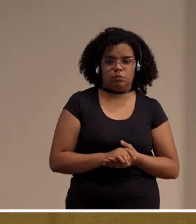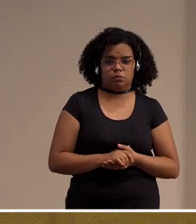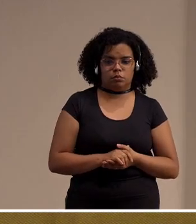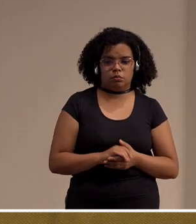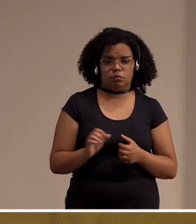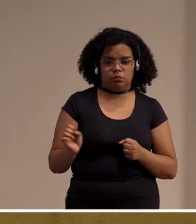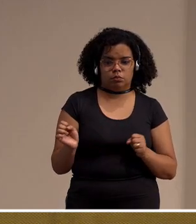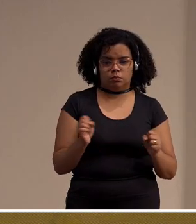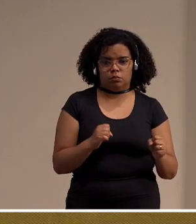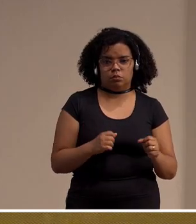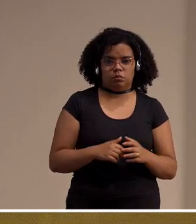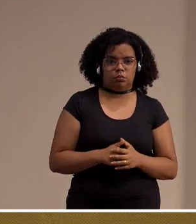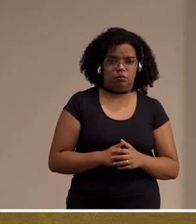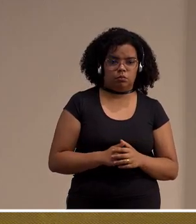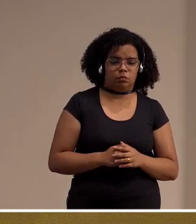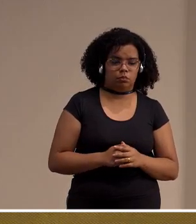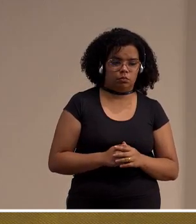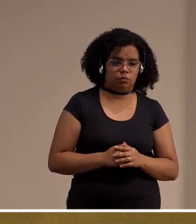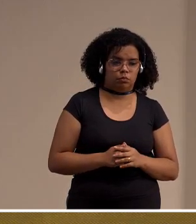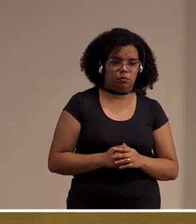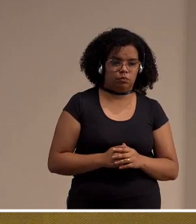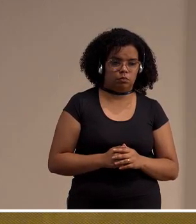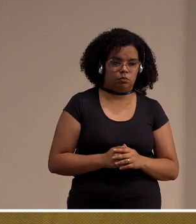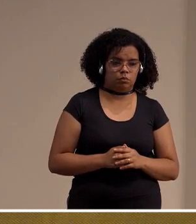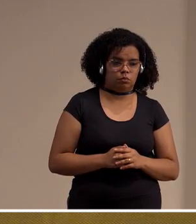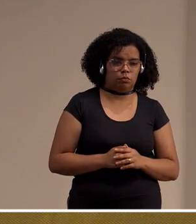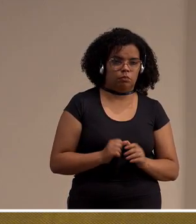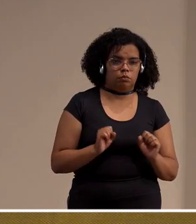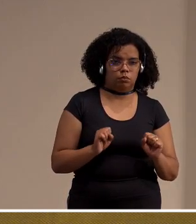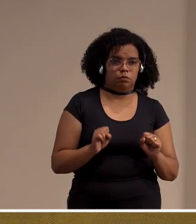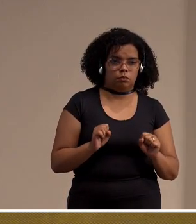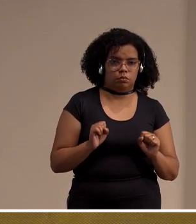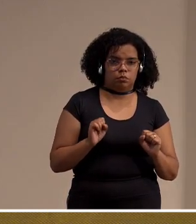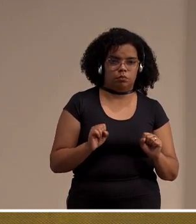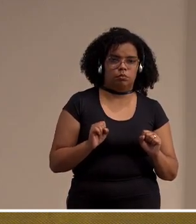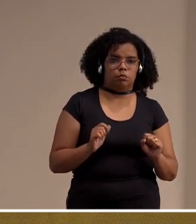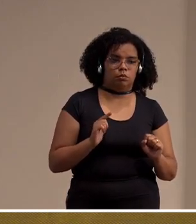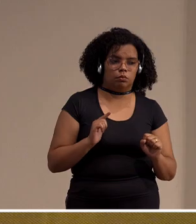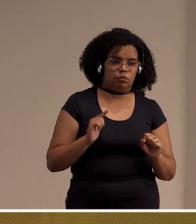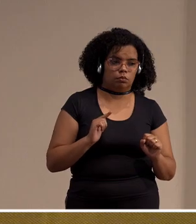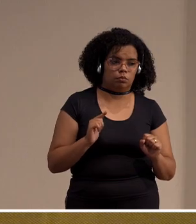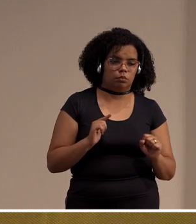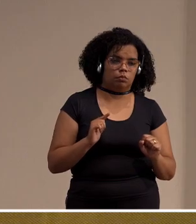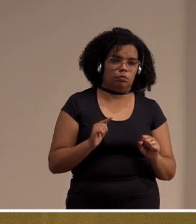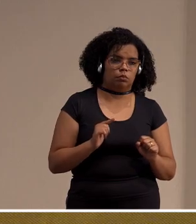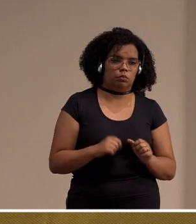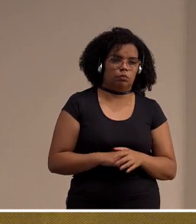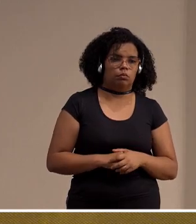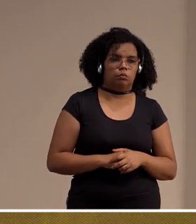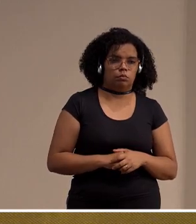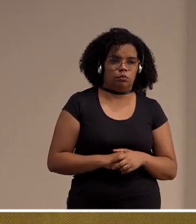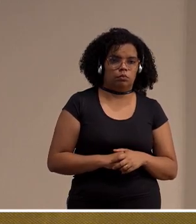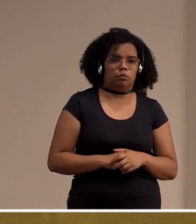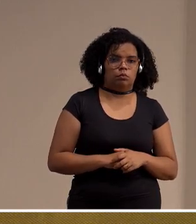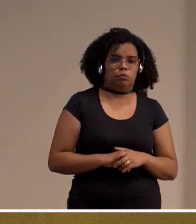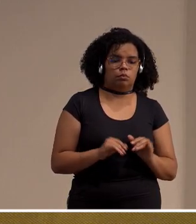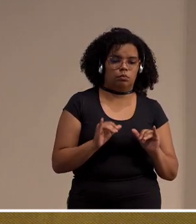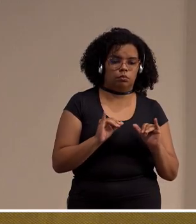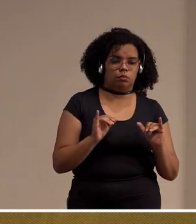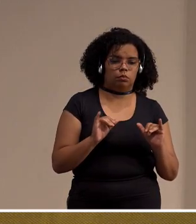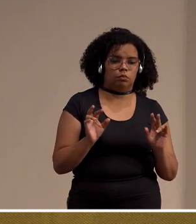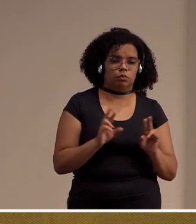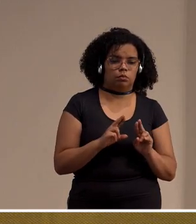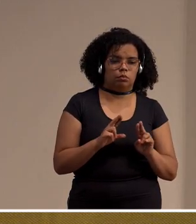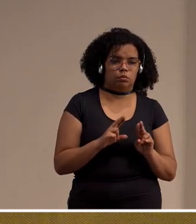potencia de posibilidades de escribir ficción científica en Latinoamérica. Contar esa forma de relación con la tecnología